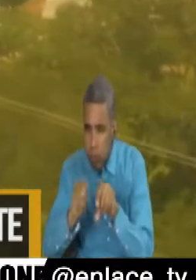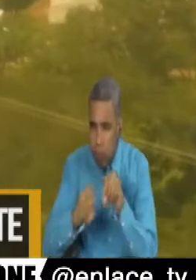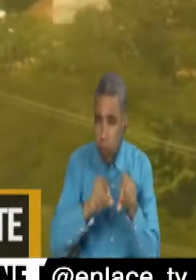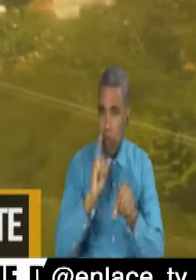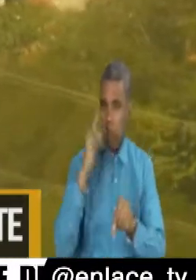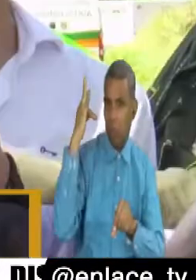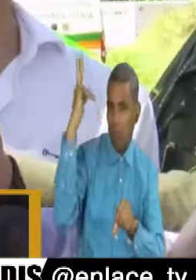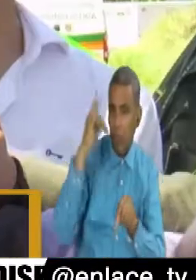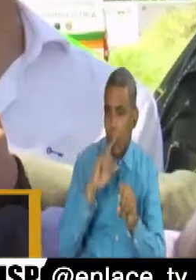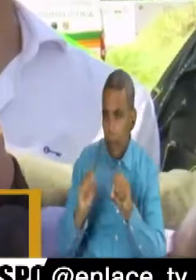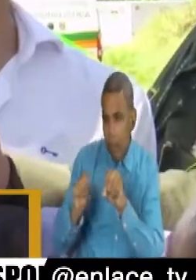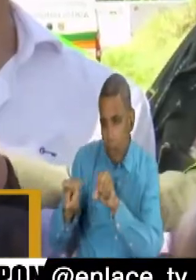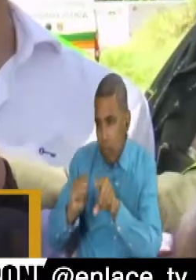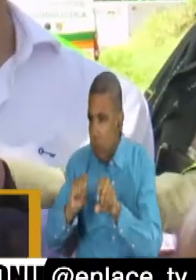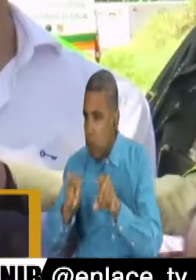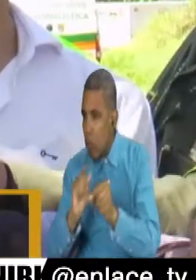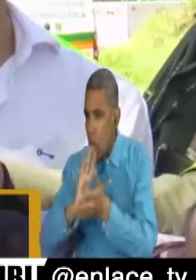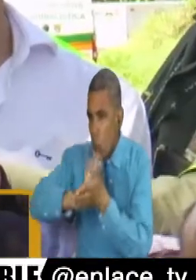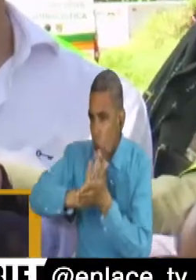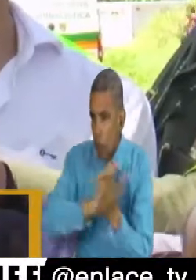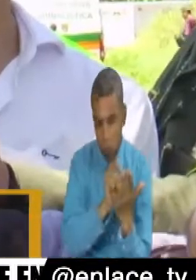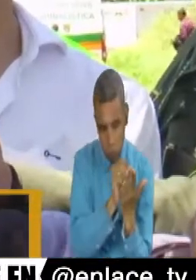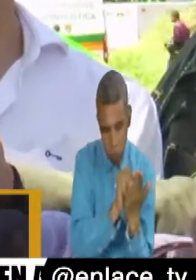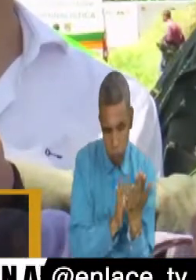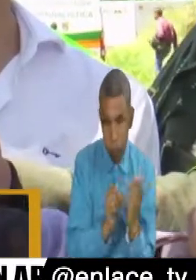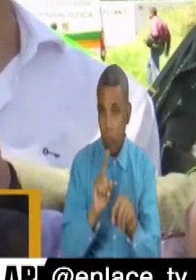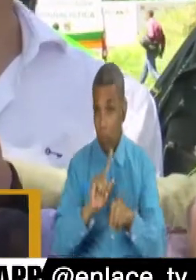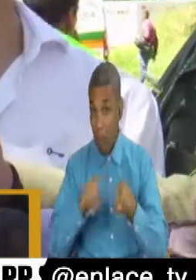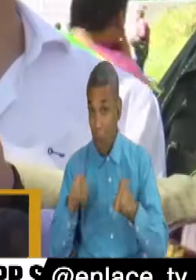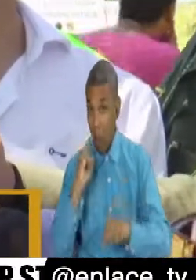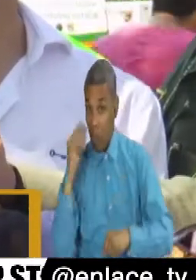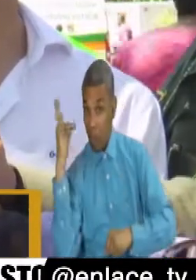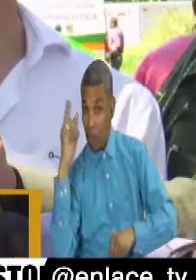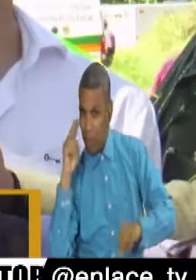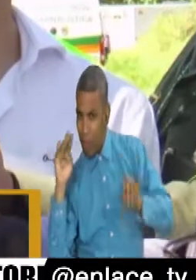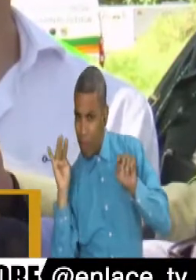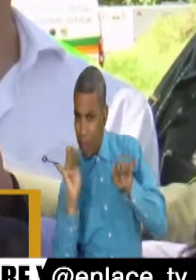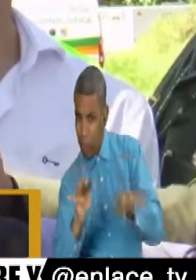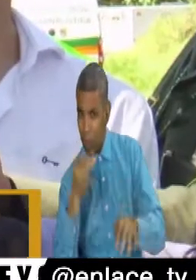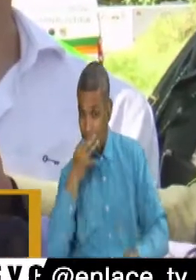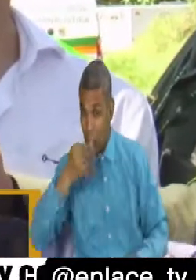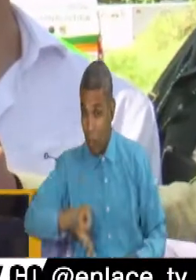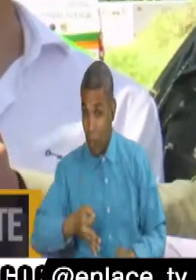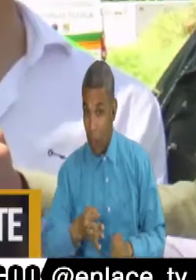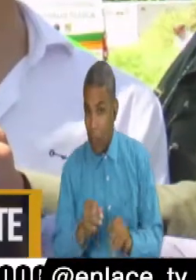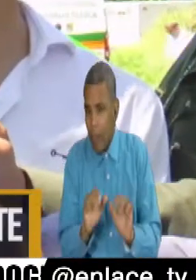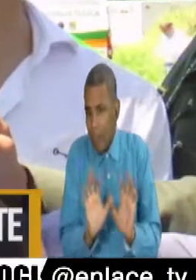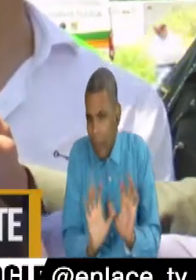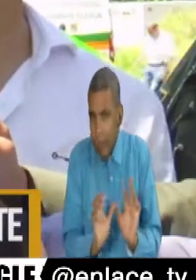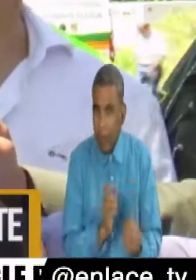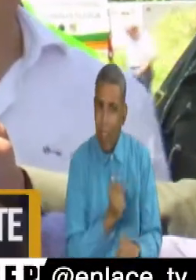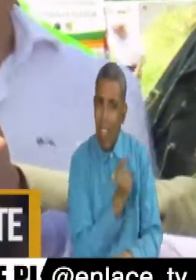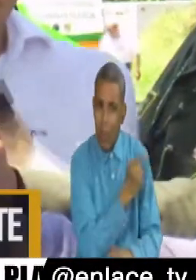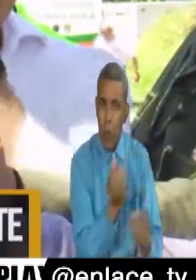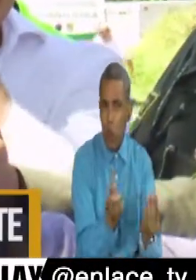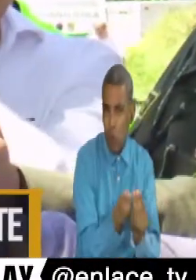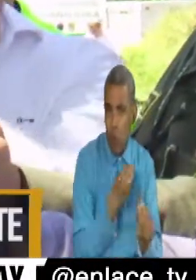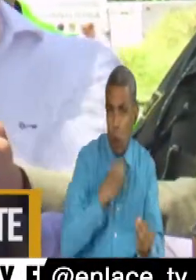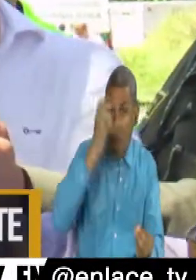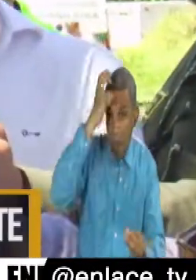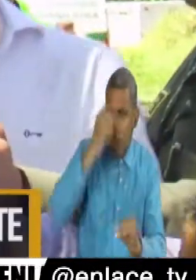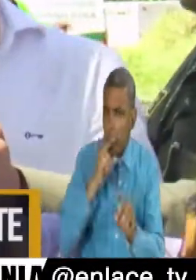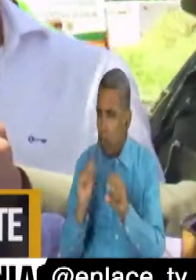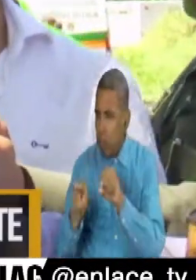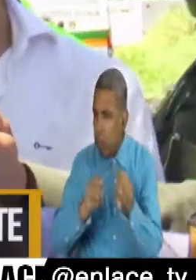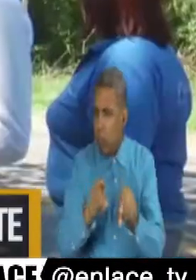testigos in situ en el lugar de los hechos y algunos que pudieron haberse dado cuenta desde la parte externa, con esas versiones poder